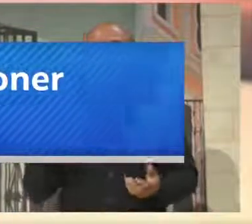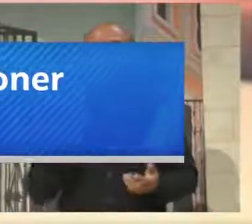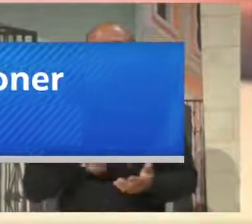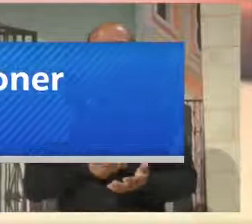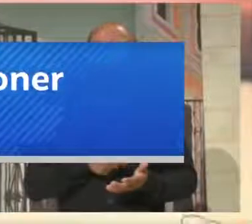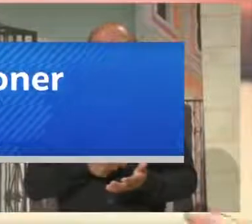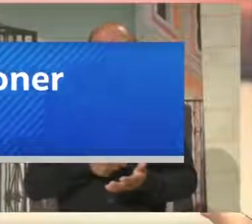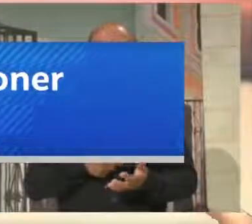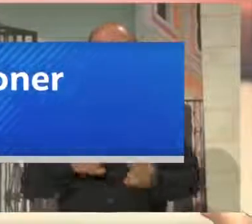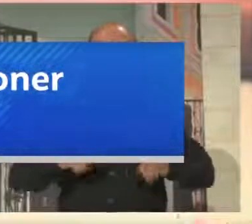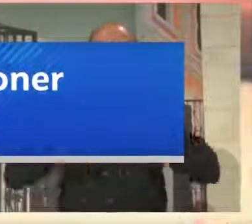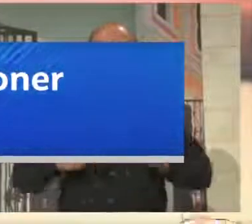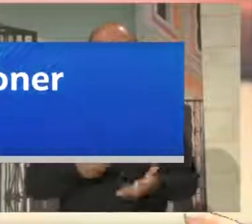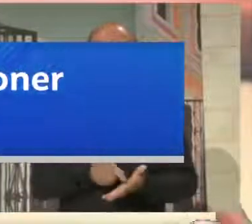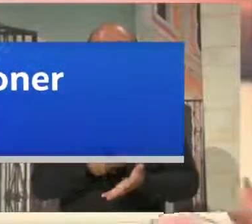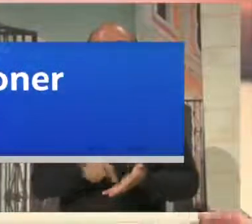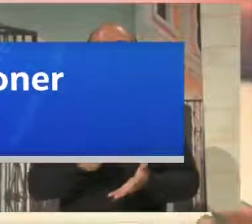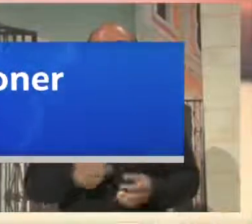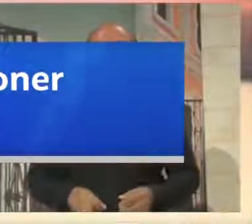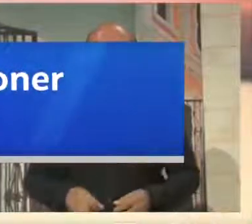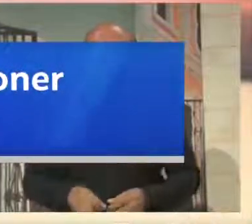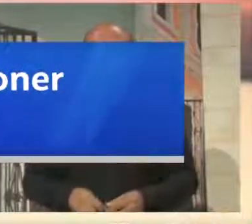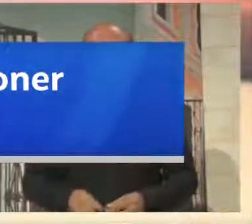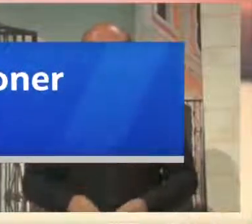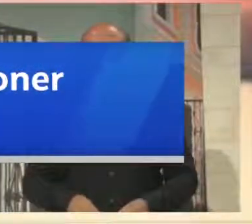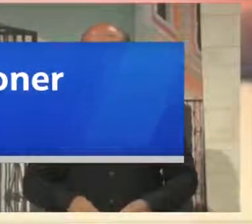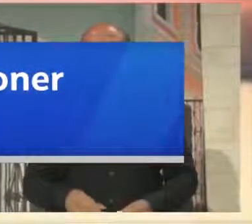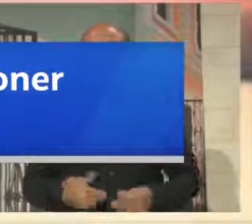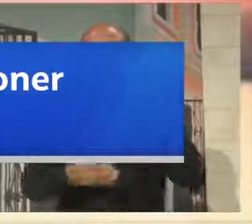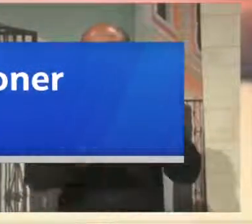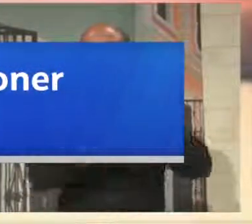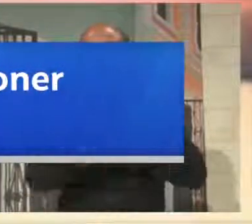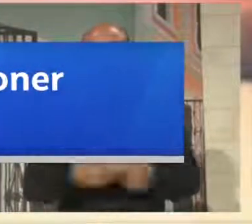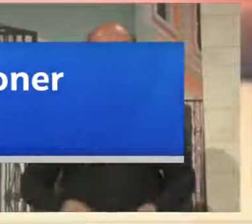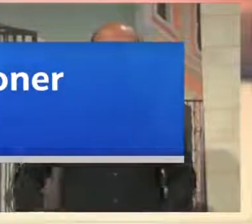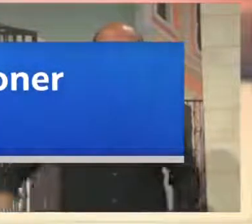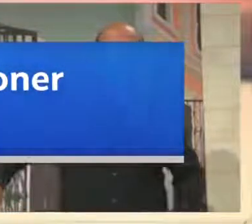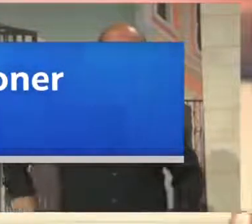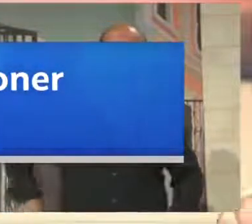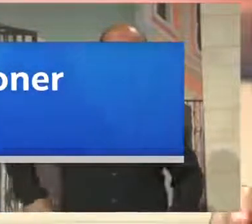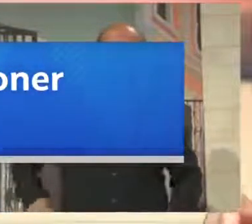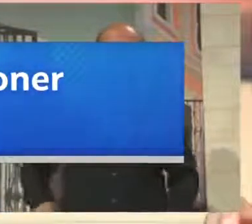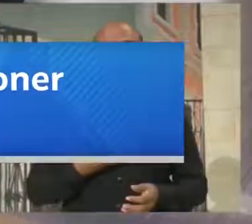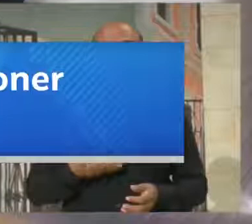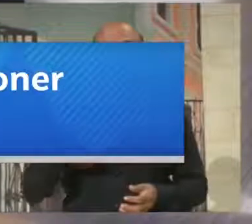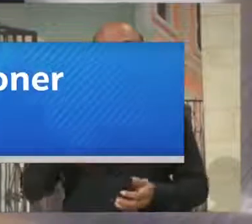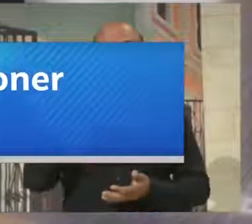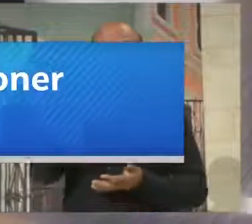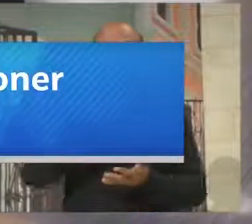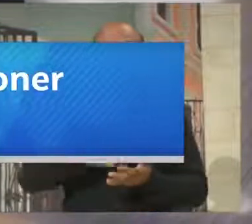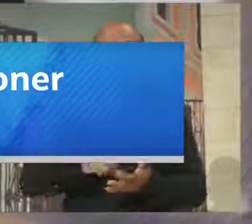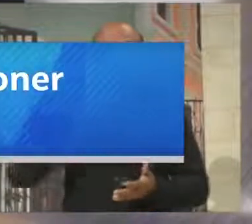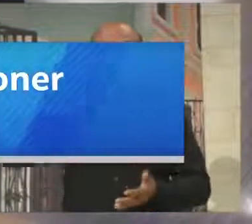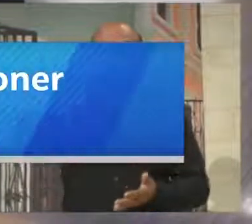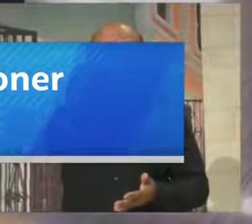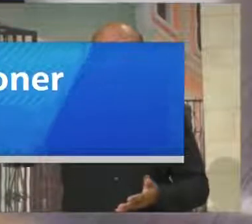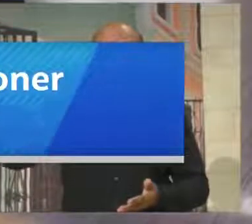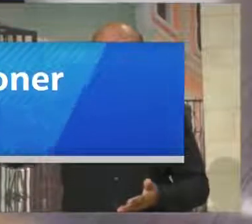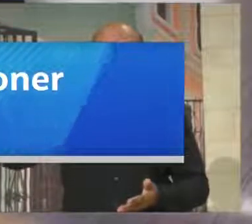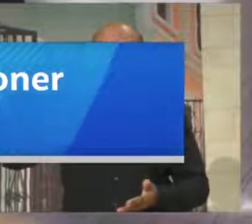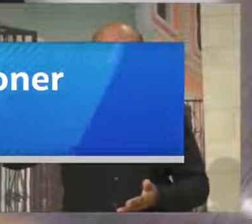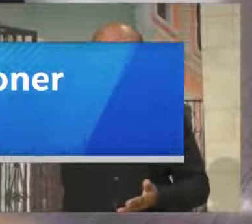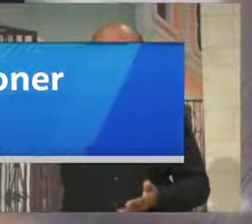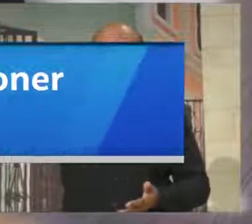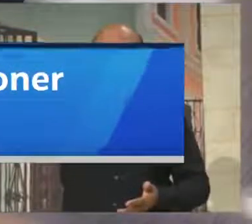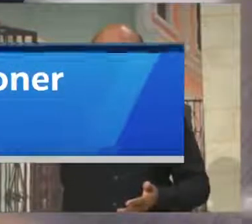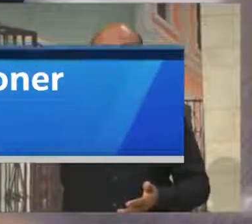contará con internado para que concluyan sus estudios. También habló del centro gerontológico, donde se atienden a 160 adultos mayores. Este año volvió a